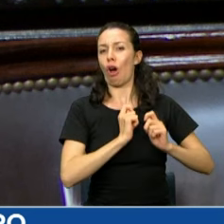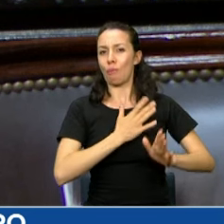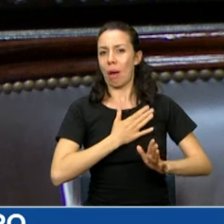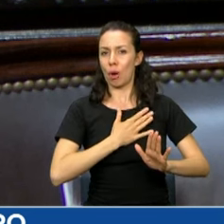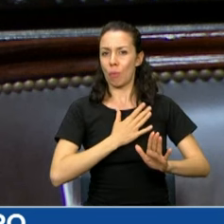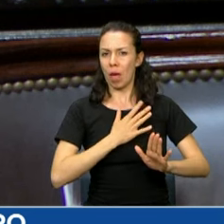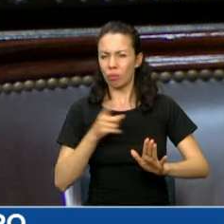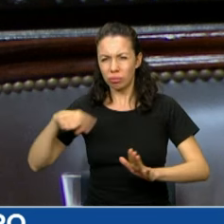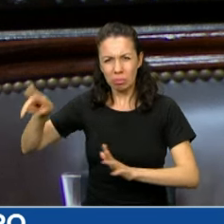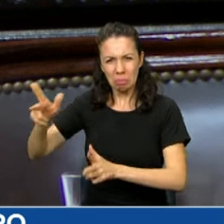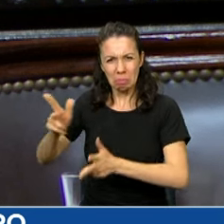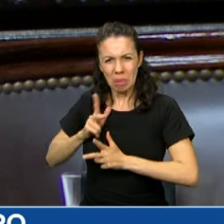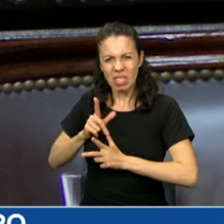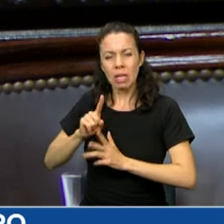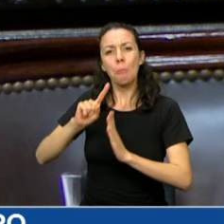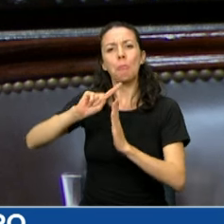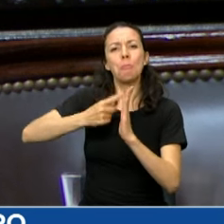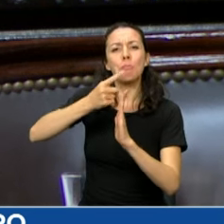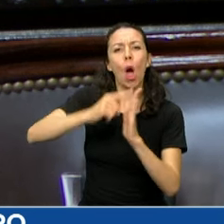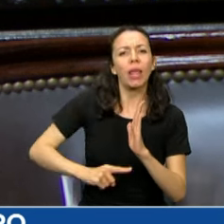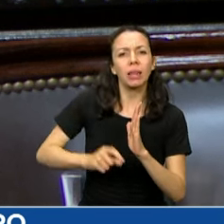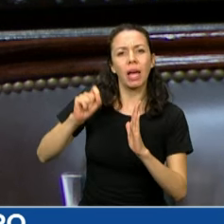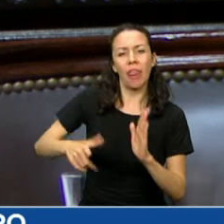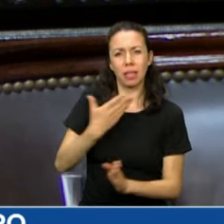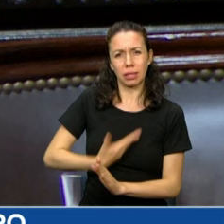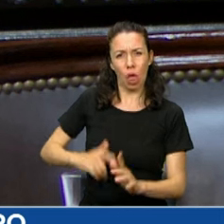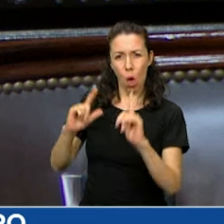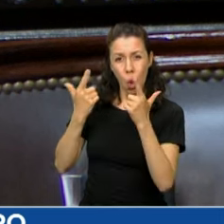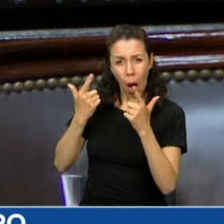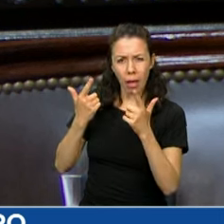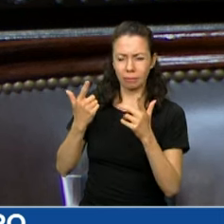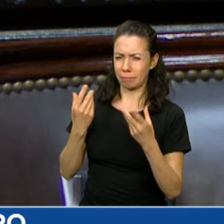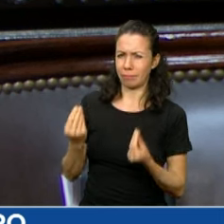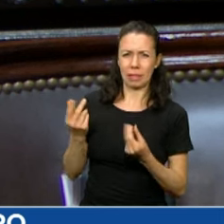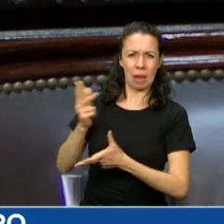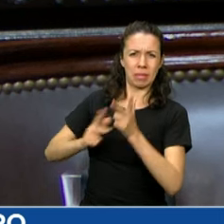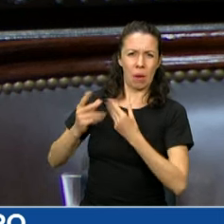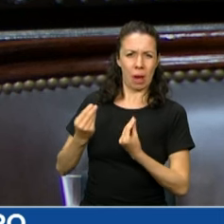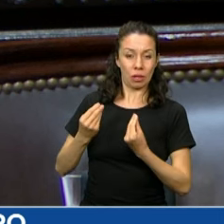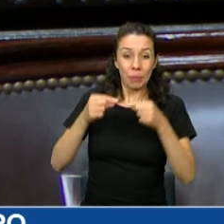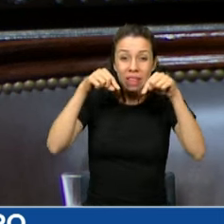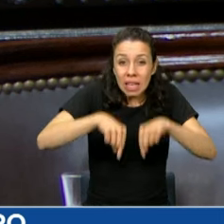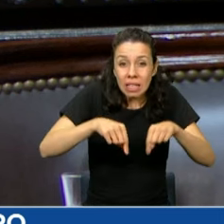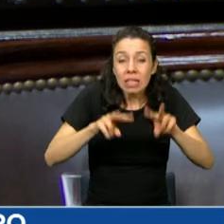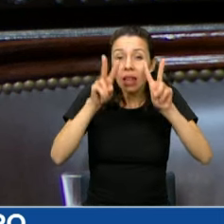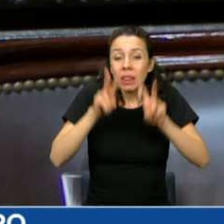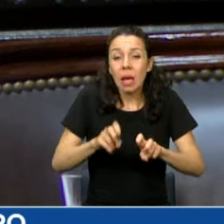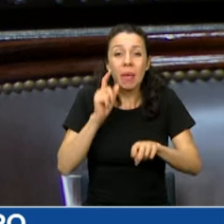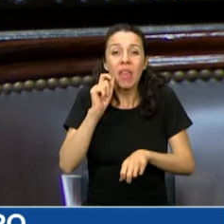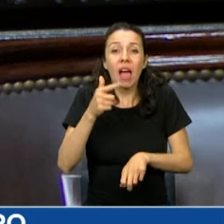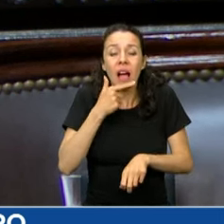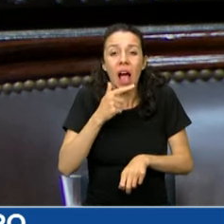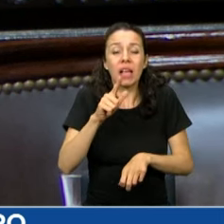hablando y esto que tiene que ver con la licuefacción es imprescindible para la